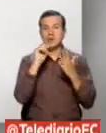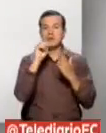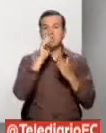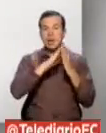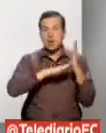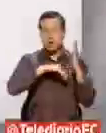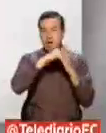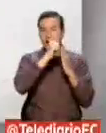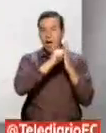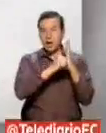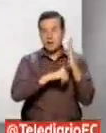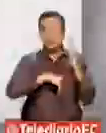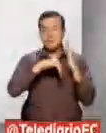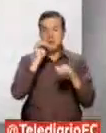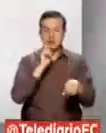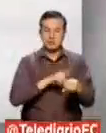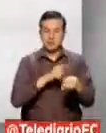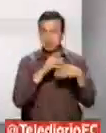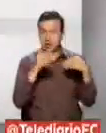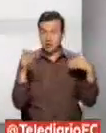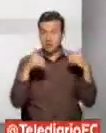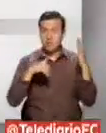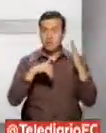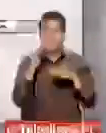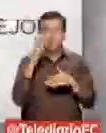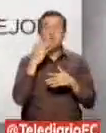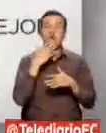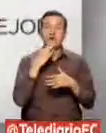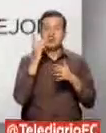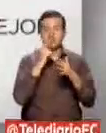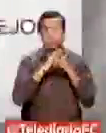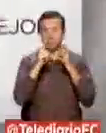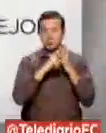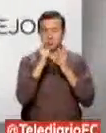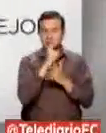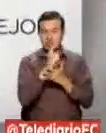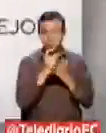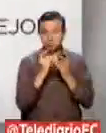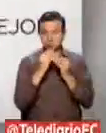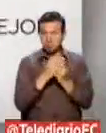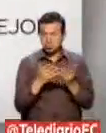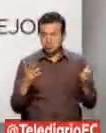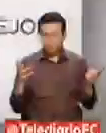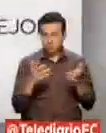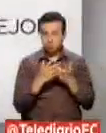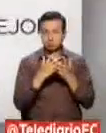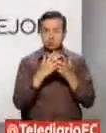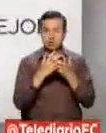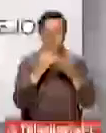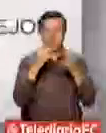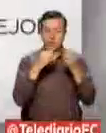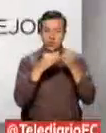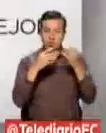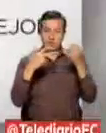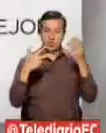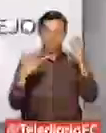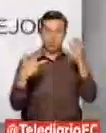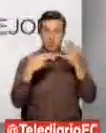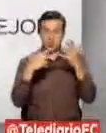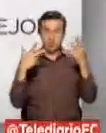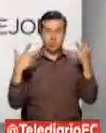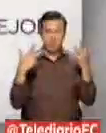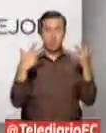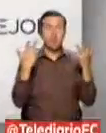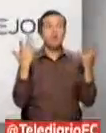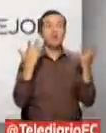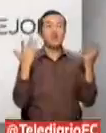que requieren mayor elaboración y técnica. Combina colores y diseños. Estos últimos se subdividen en tres clases. Wild style,